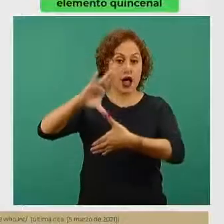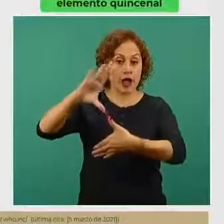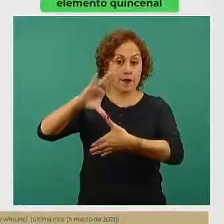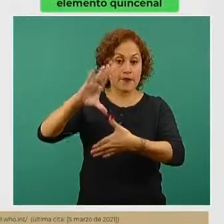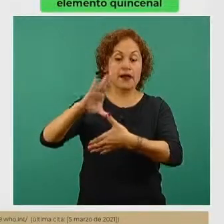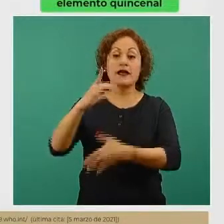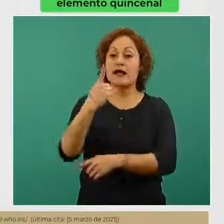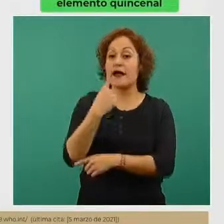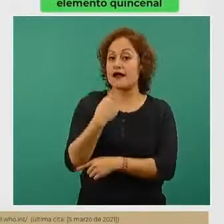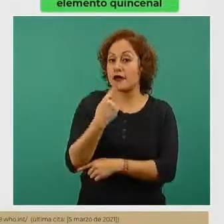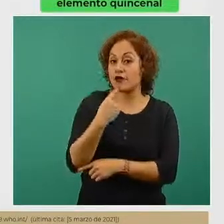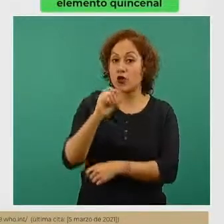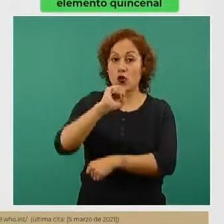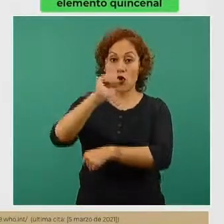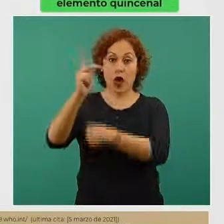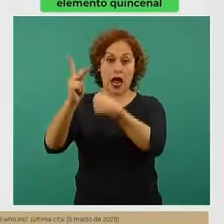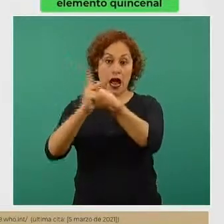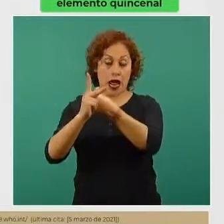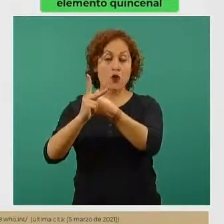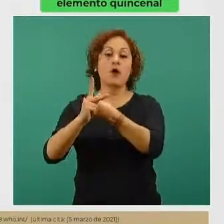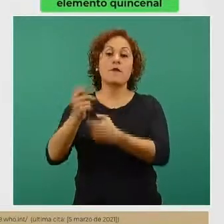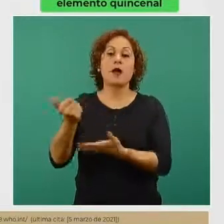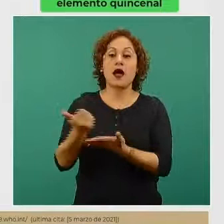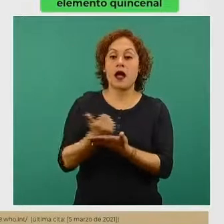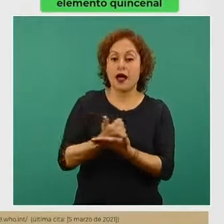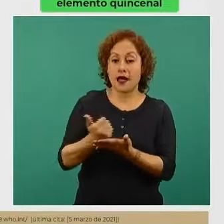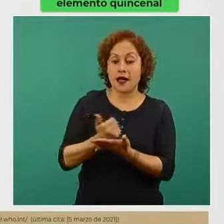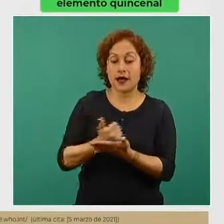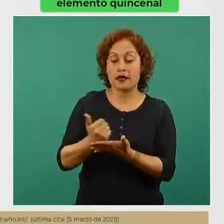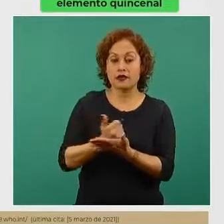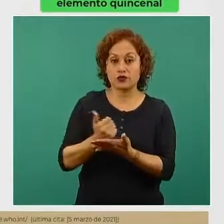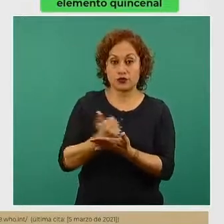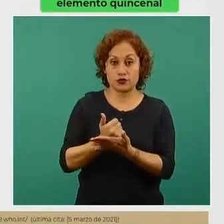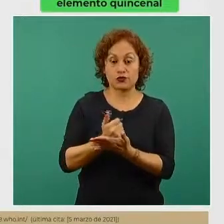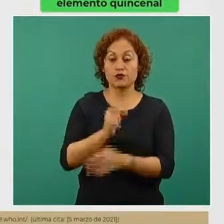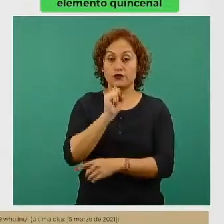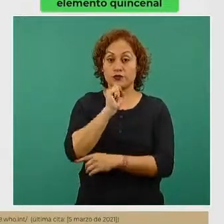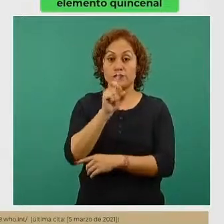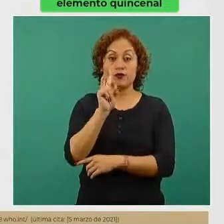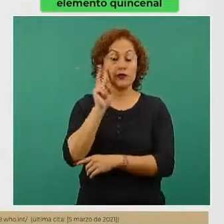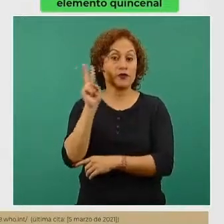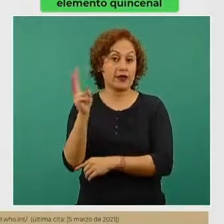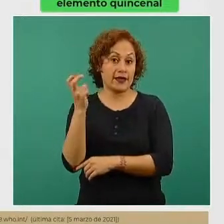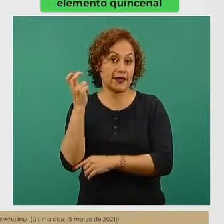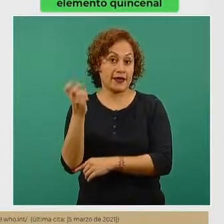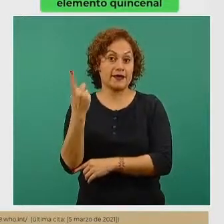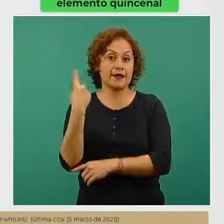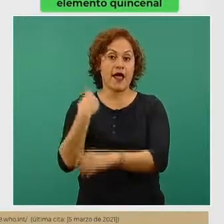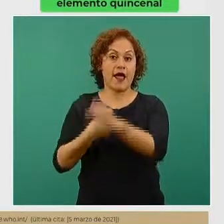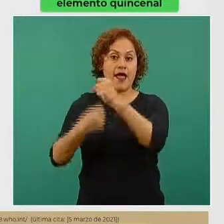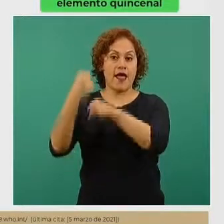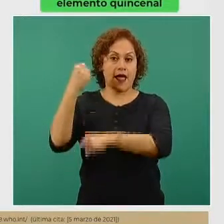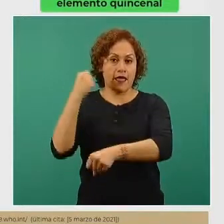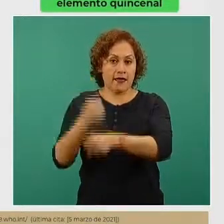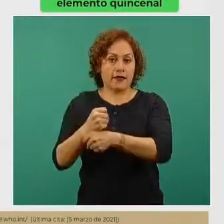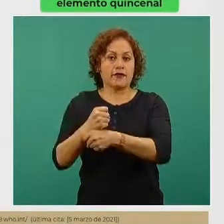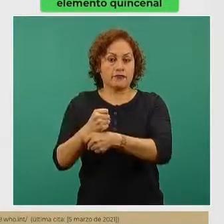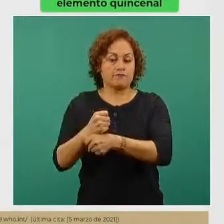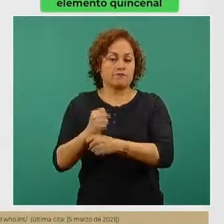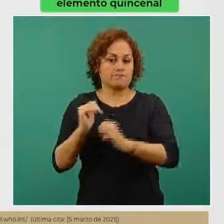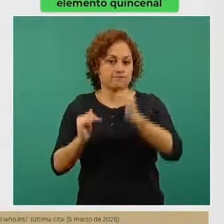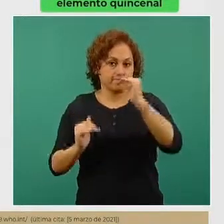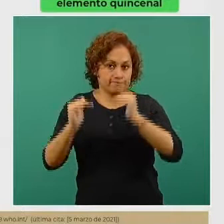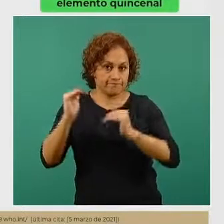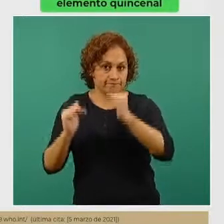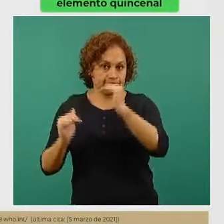oscuro y la de Europa en el color azul, y lo veíamos prácticamente desde el año pasado, son las que en su momento